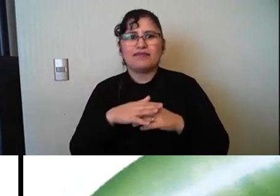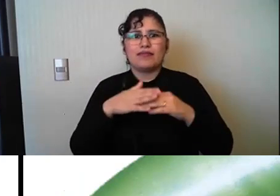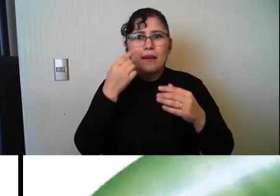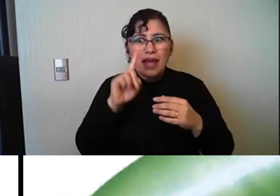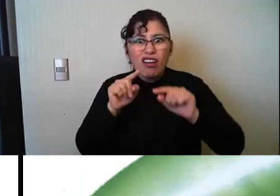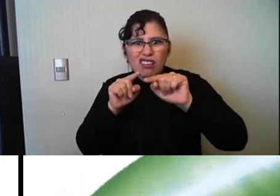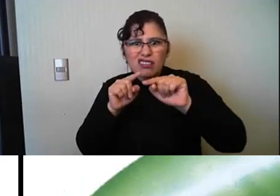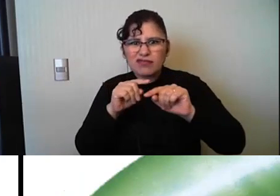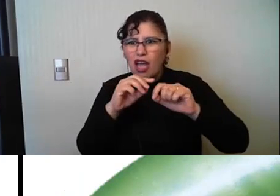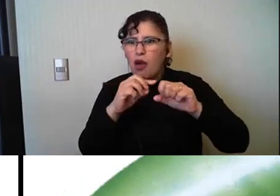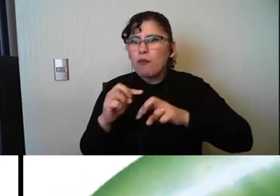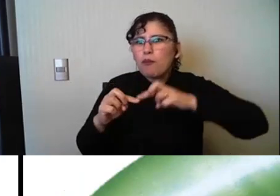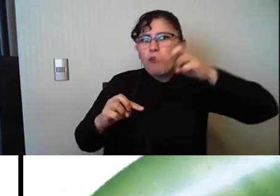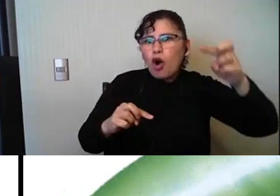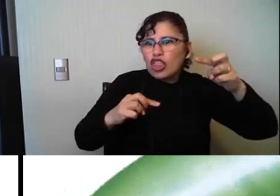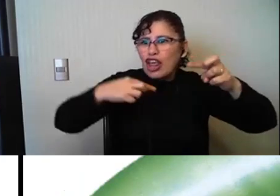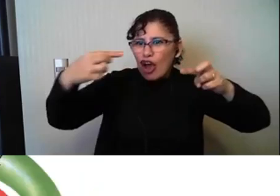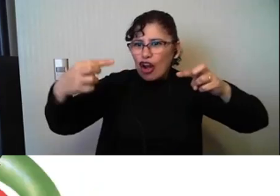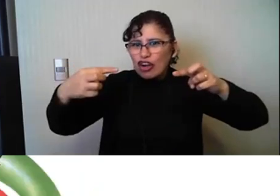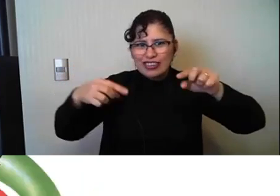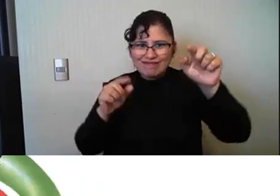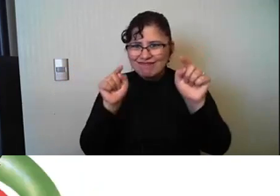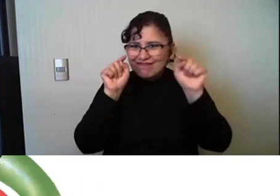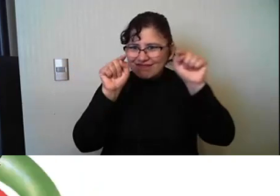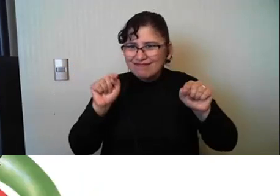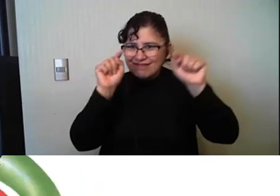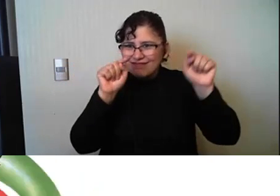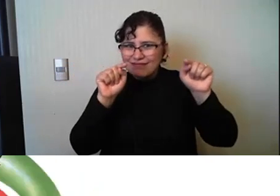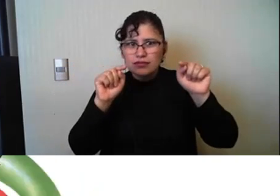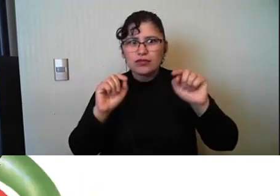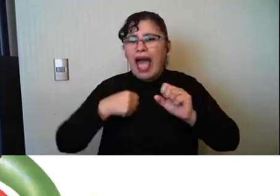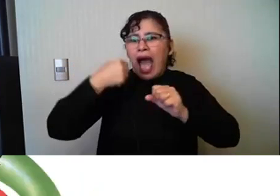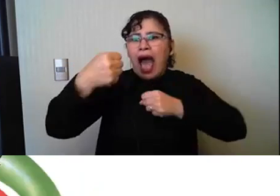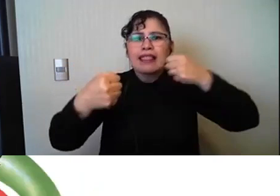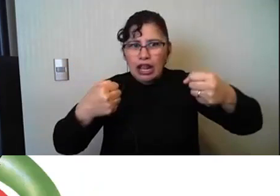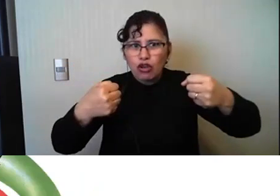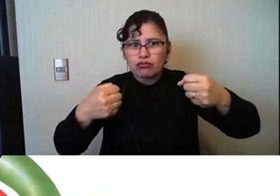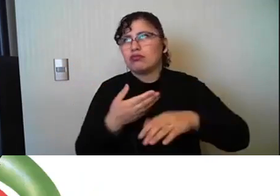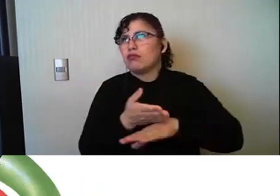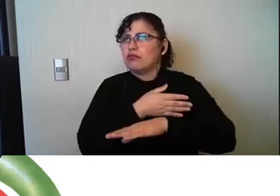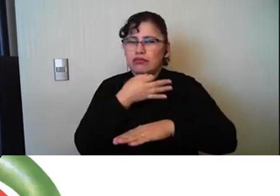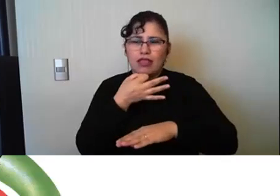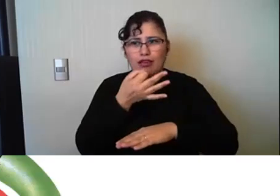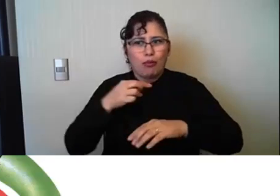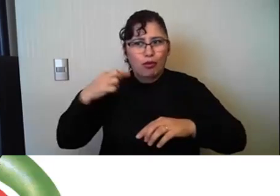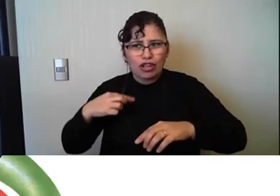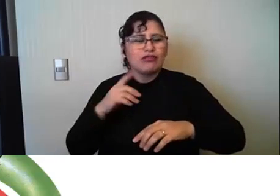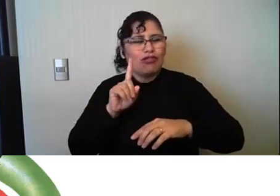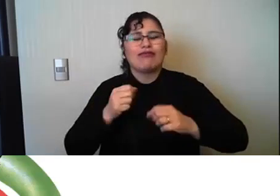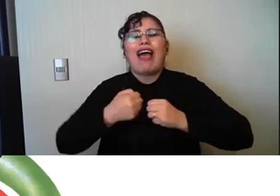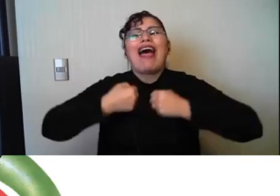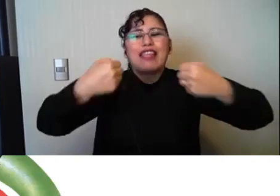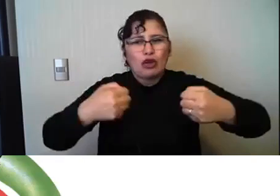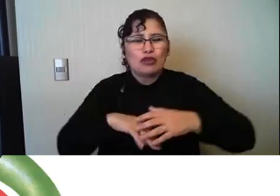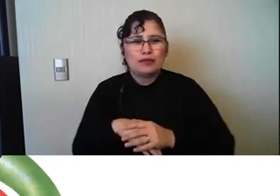relación. Entonces tenemos dos sustancias perforadas anteriores. Si nosotros empezáramos a disecar de aquí hacia arriba,